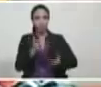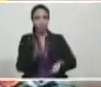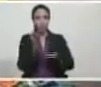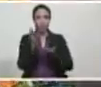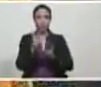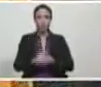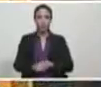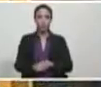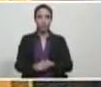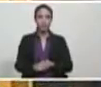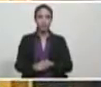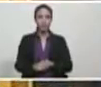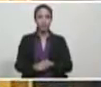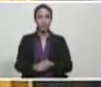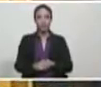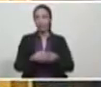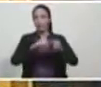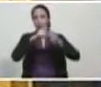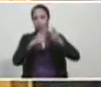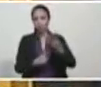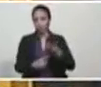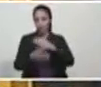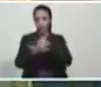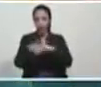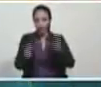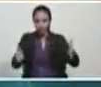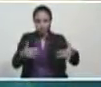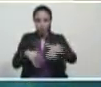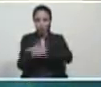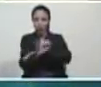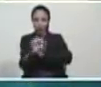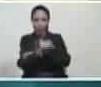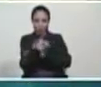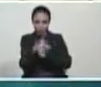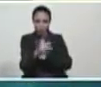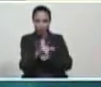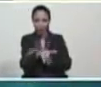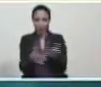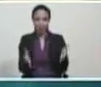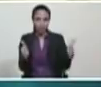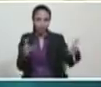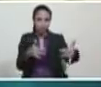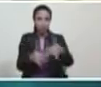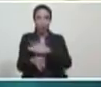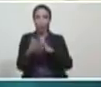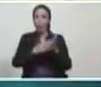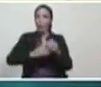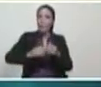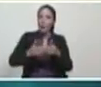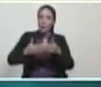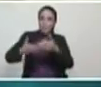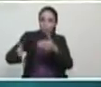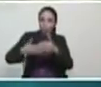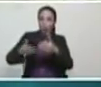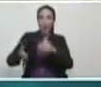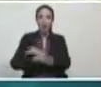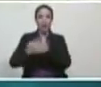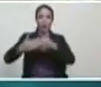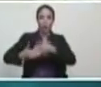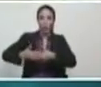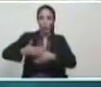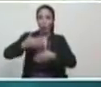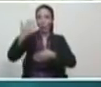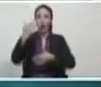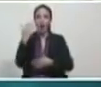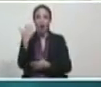el tren delantero, el tren central, todo, las puertas, el vidrio, trae